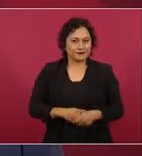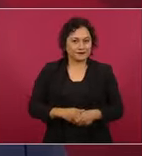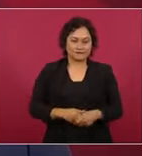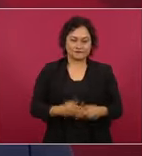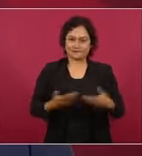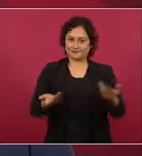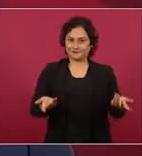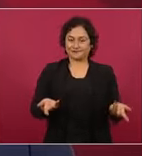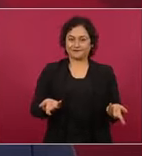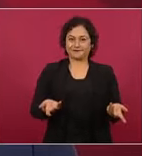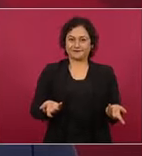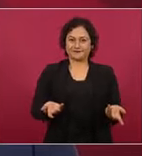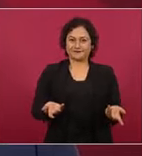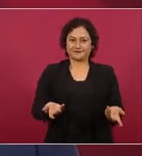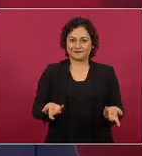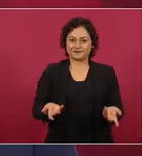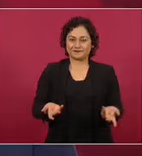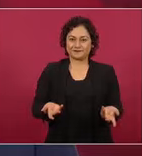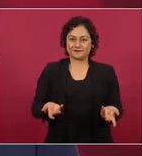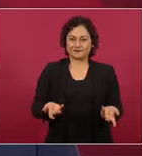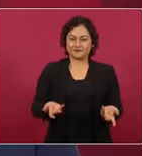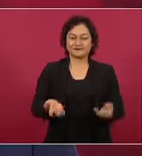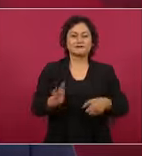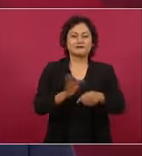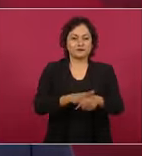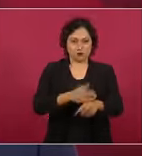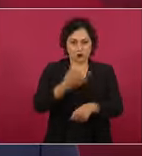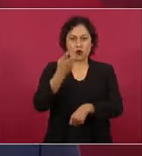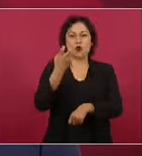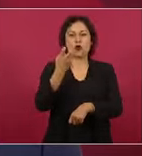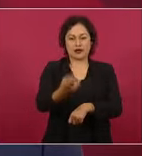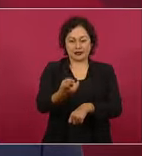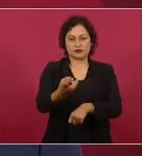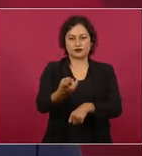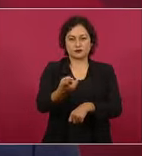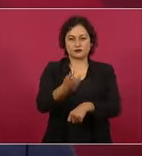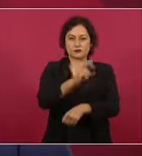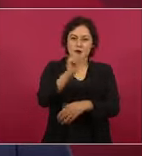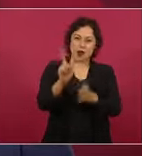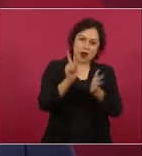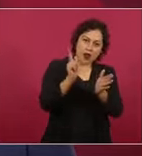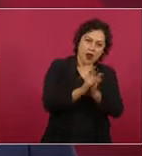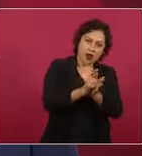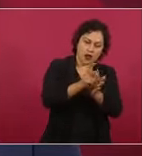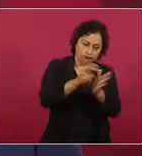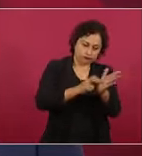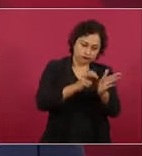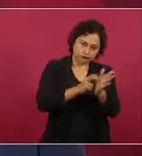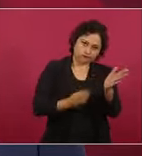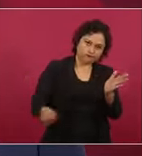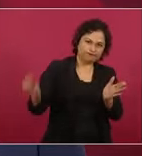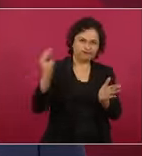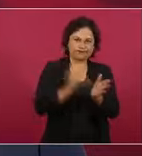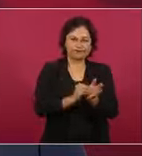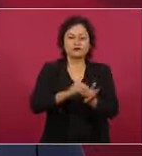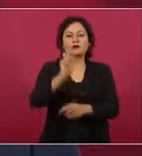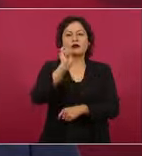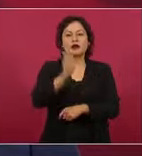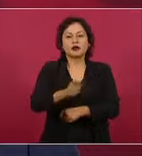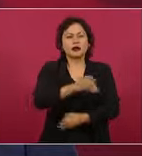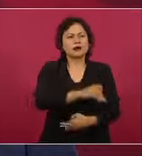Entonces, sí se va a poder que voten todos los paisanos,